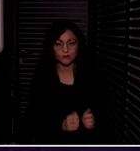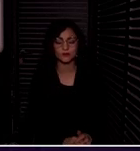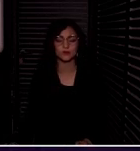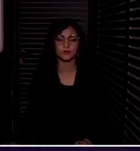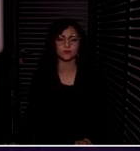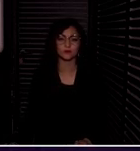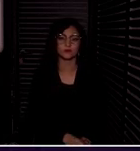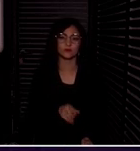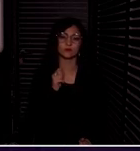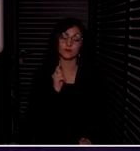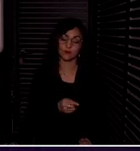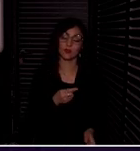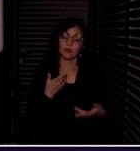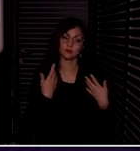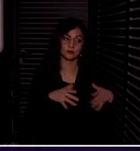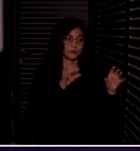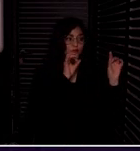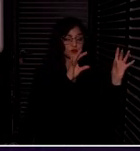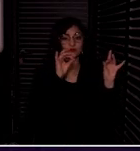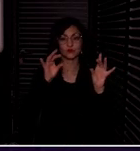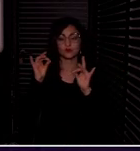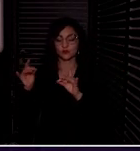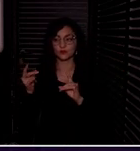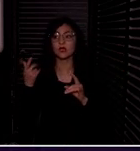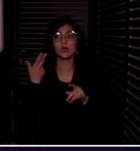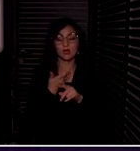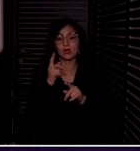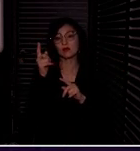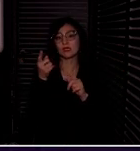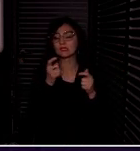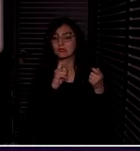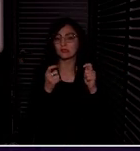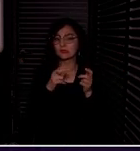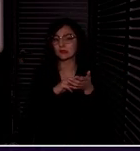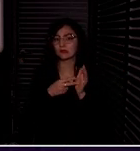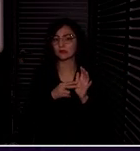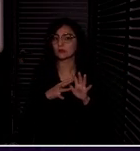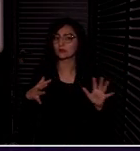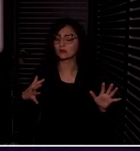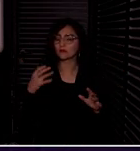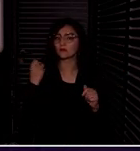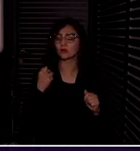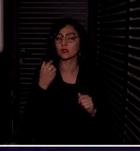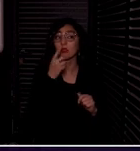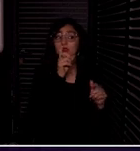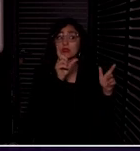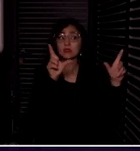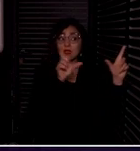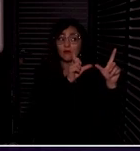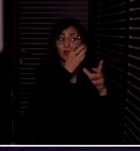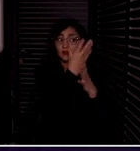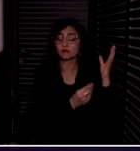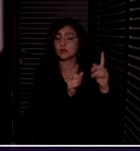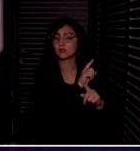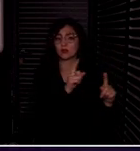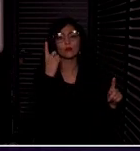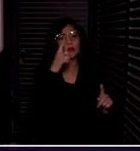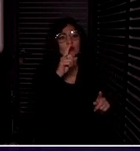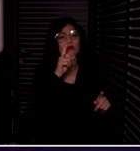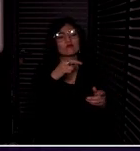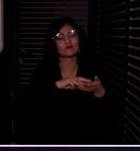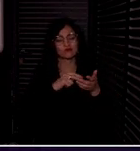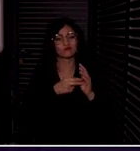¿cuál es el escenario que tenemos en el diagnóstico? Pues una crisis irremediable. Yo estoy de acuerdo en que la televisión no va a desaparecer, pero sí hay una crisis institucional en